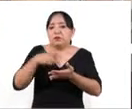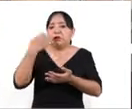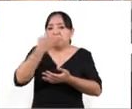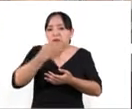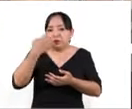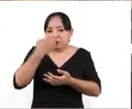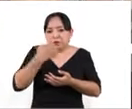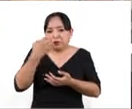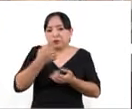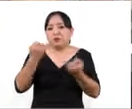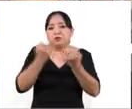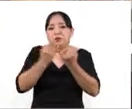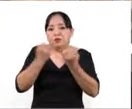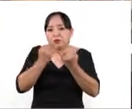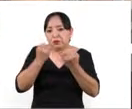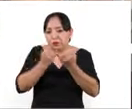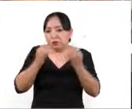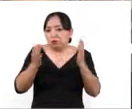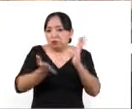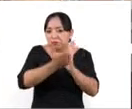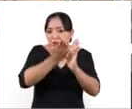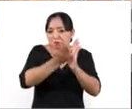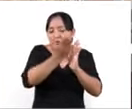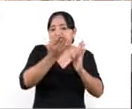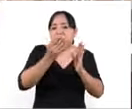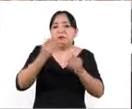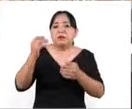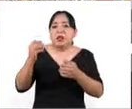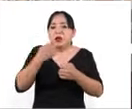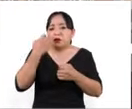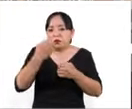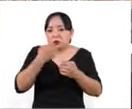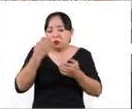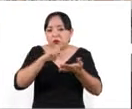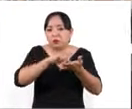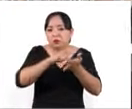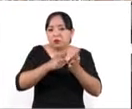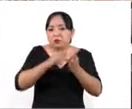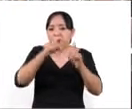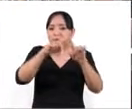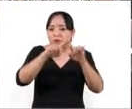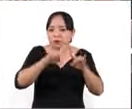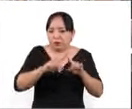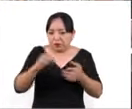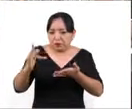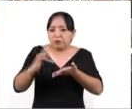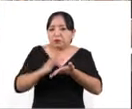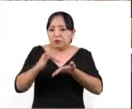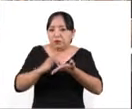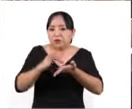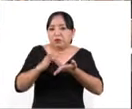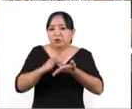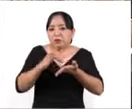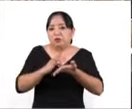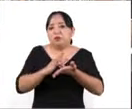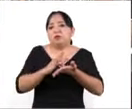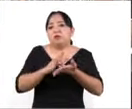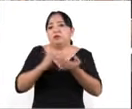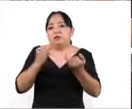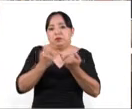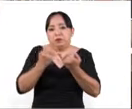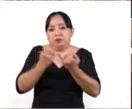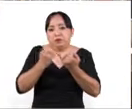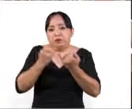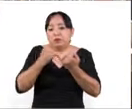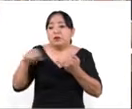Sísmica, Sociedad Mexicana de Ingeniería Estructural, Sociedad Mexicana de Ingeniería Geotécnica, con 120 DROs y corresponsables en